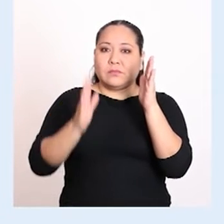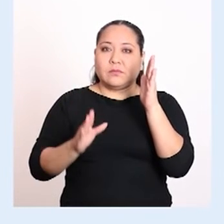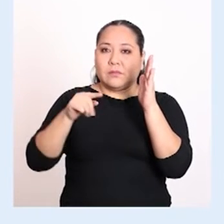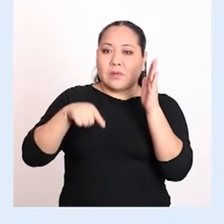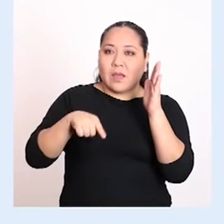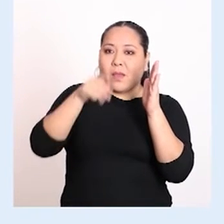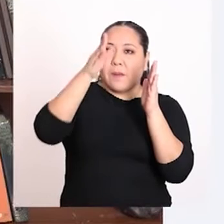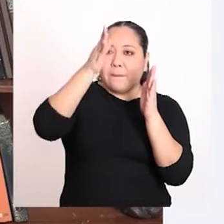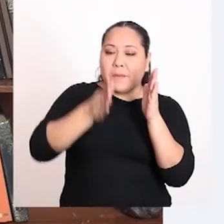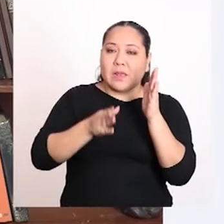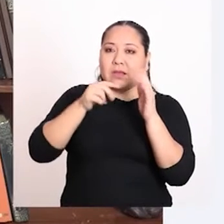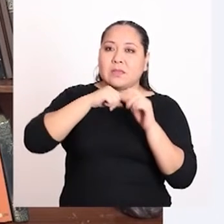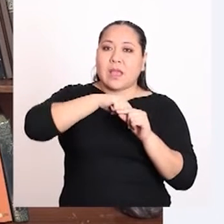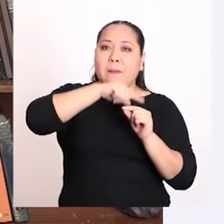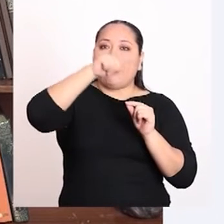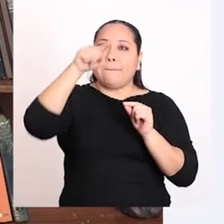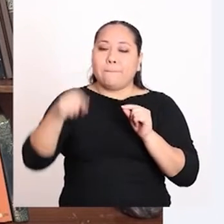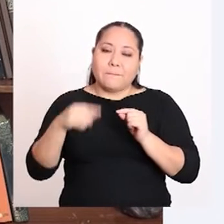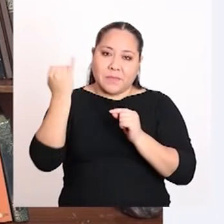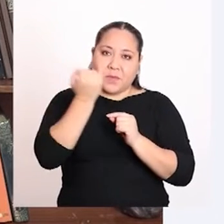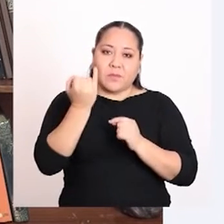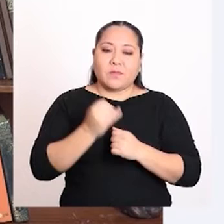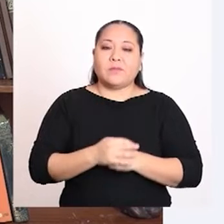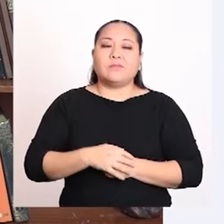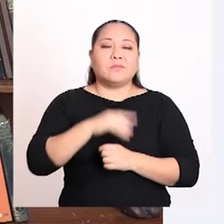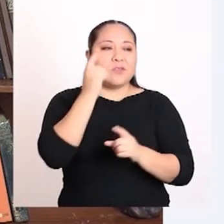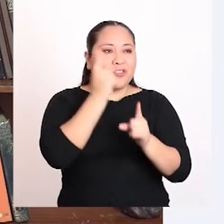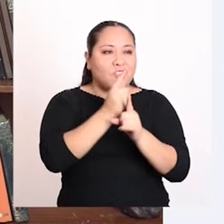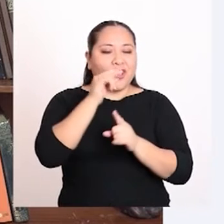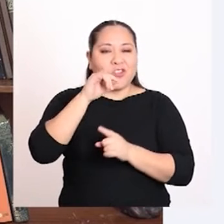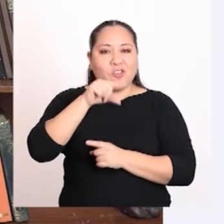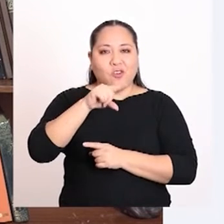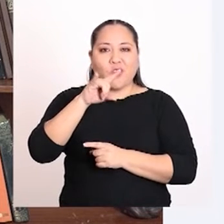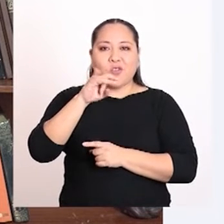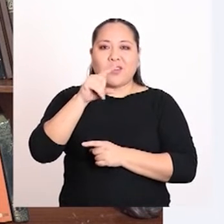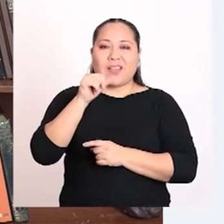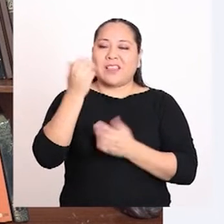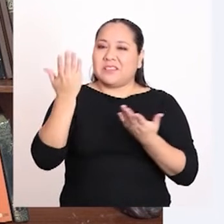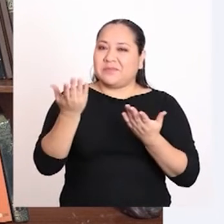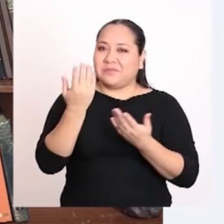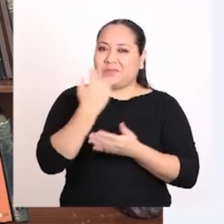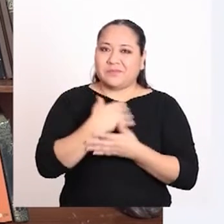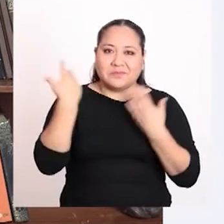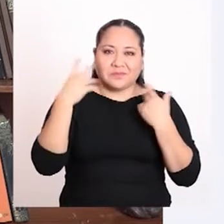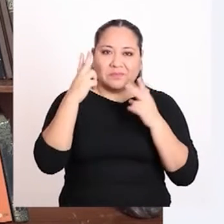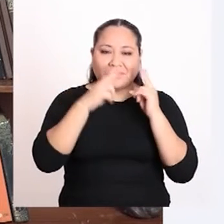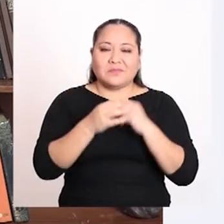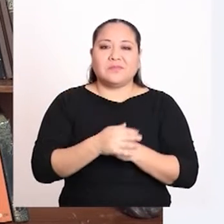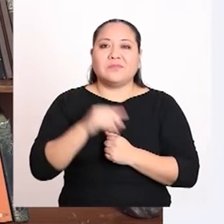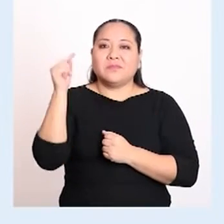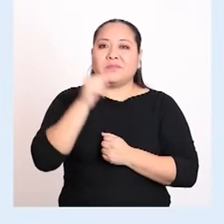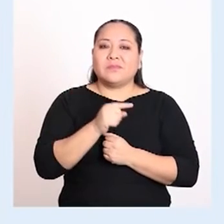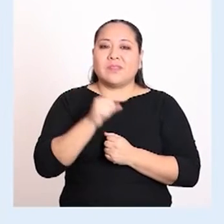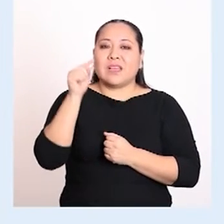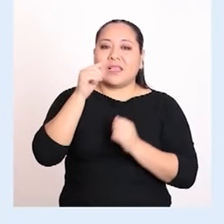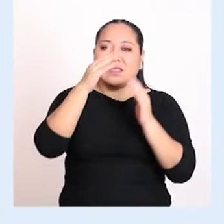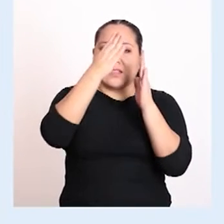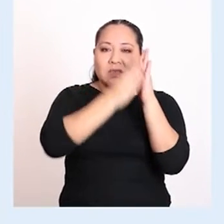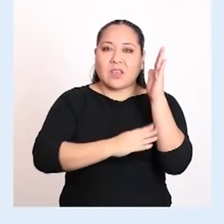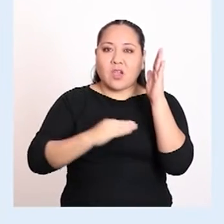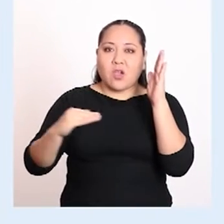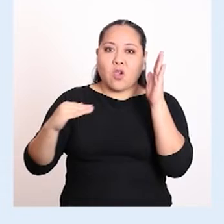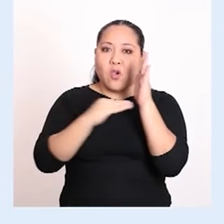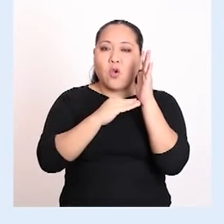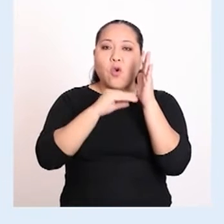la parábola. Efectivamente, Juliana. Entonces, manos a la obra. Este será nuestro cuarto